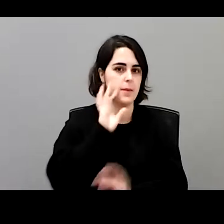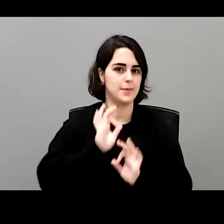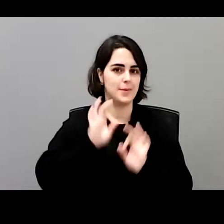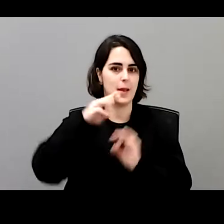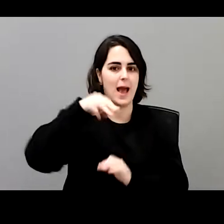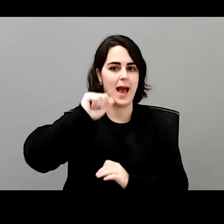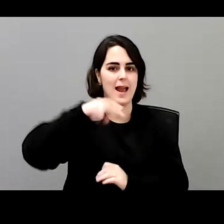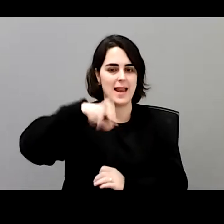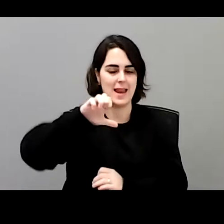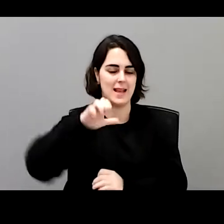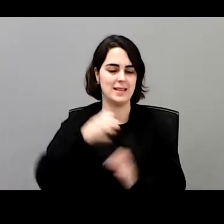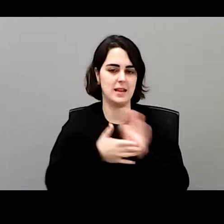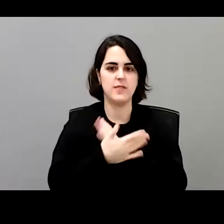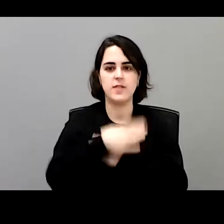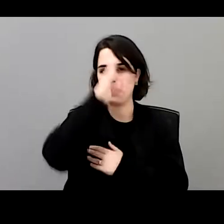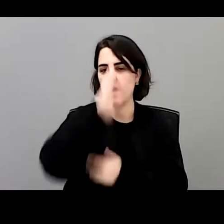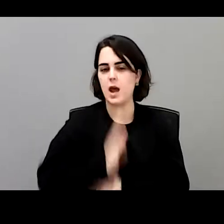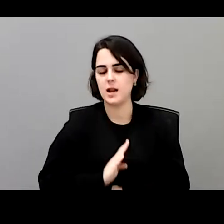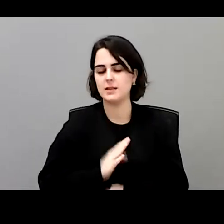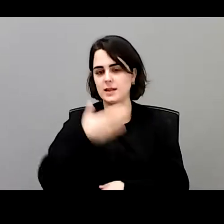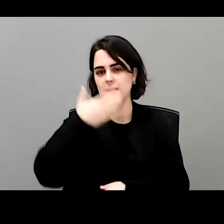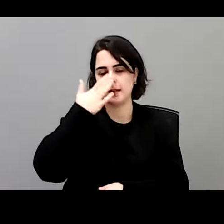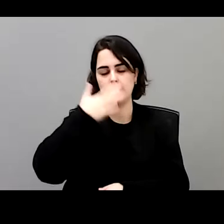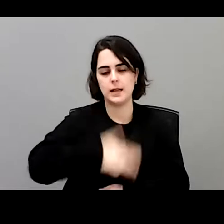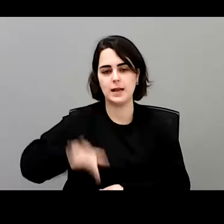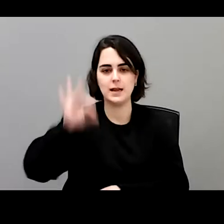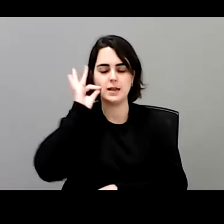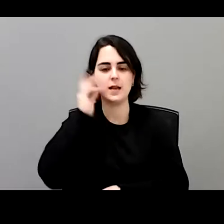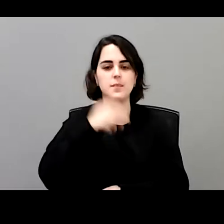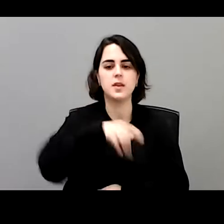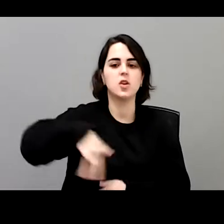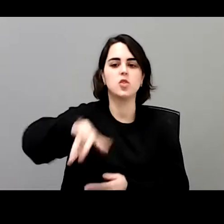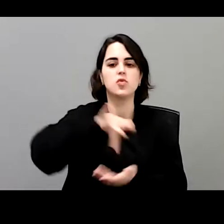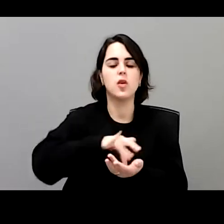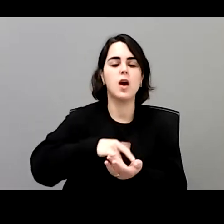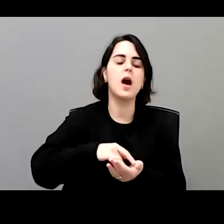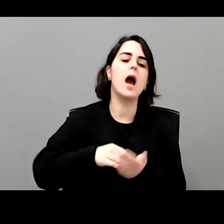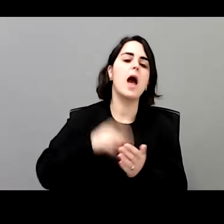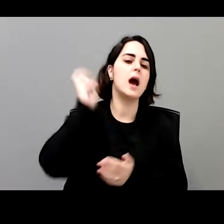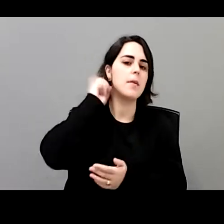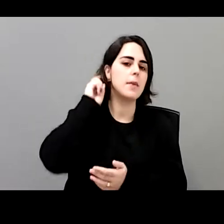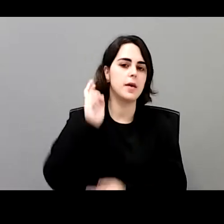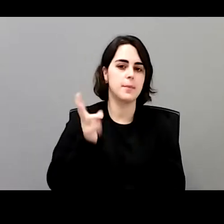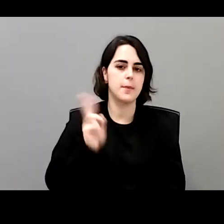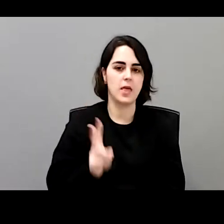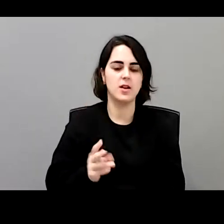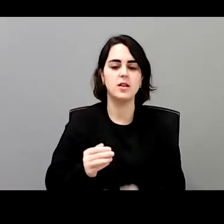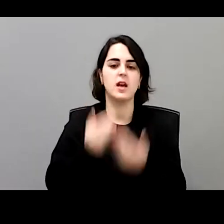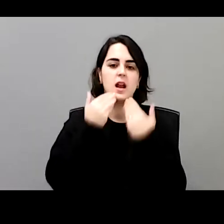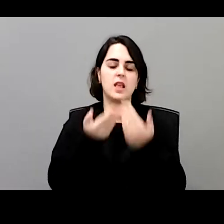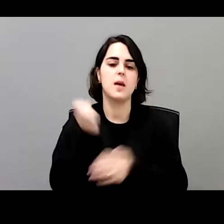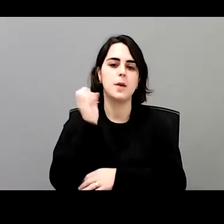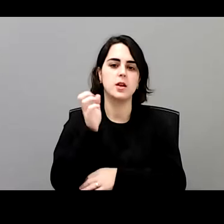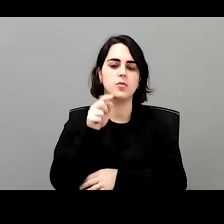una niña con parálisis cerebral. Ellas vienen de Aspace Valladolid y Cristina, a través de su intervención, nos va